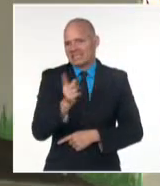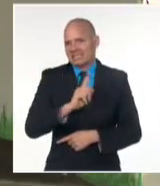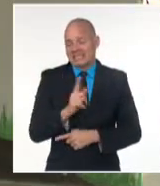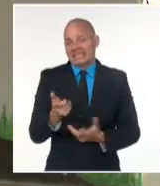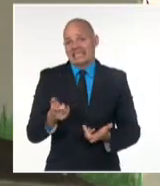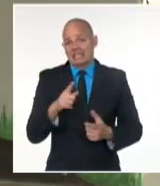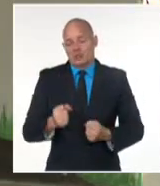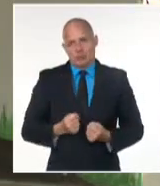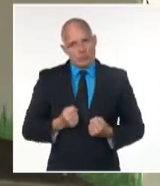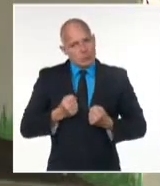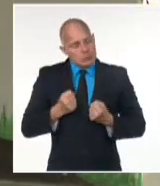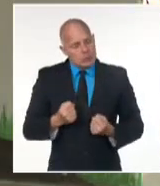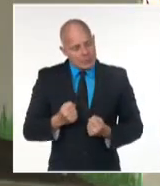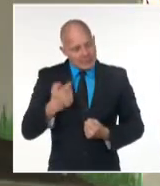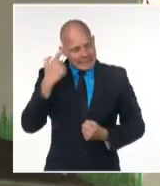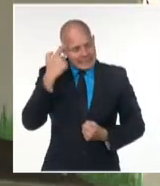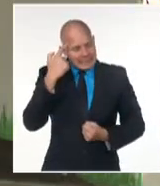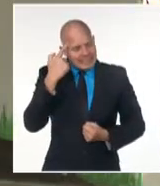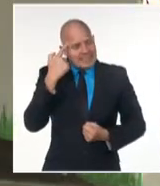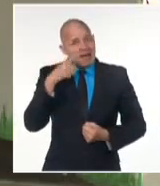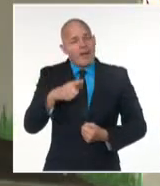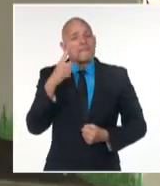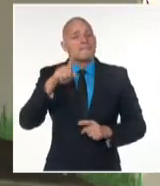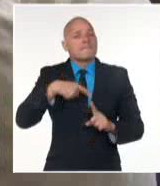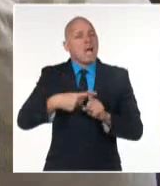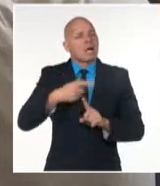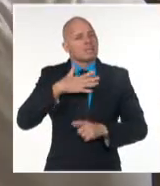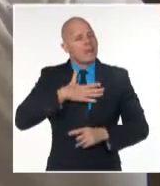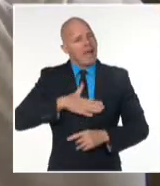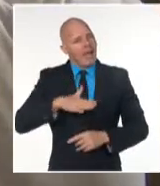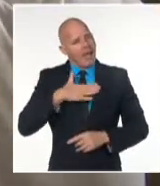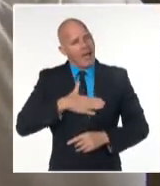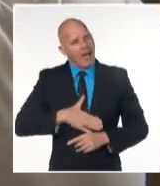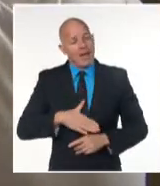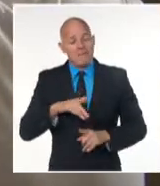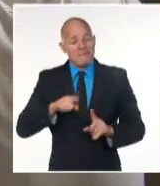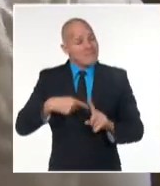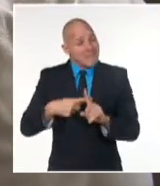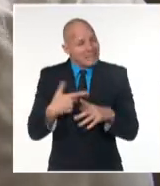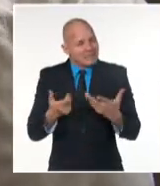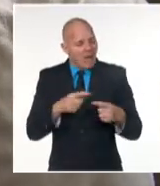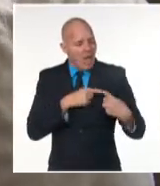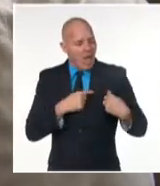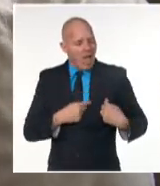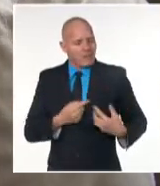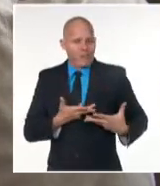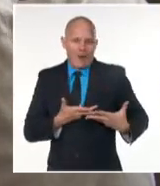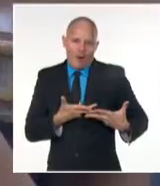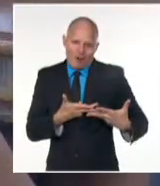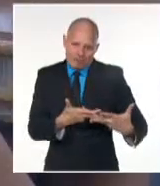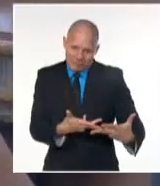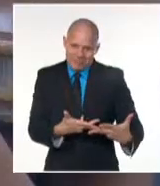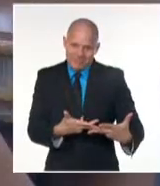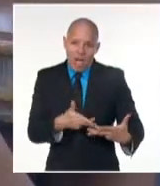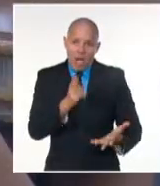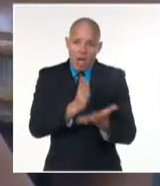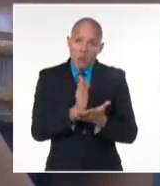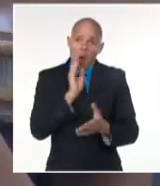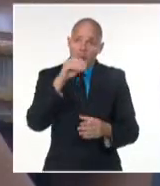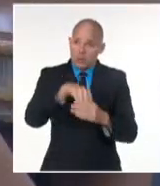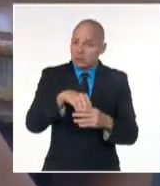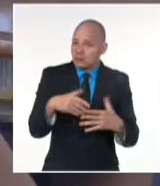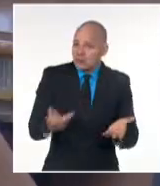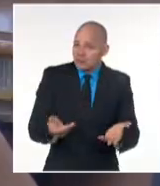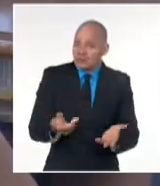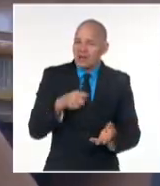esfuerzo porque lleva paciencia porque lleva amor el centro ofrece desde el primer grado hasta noveno y el tercer ciclo